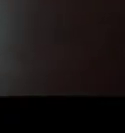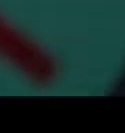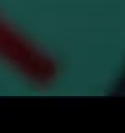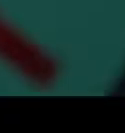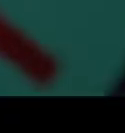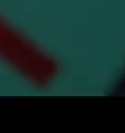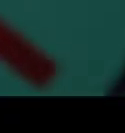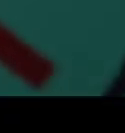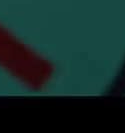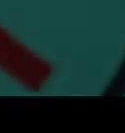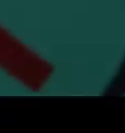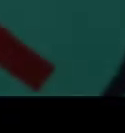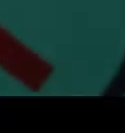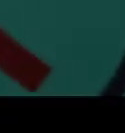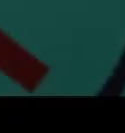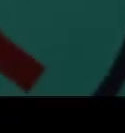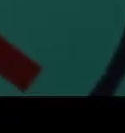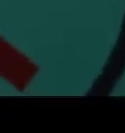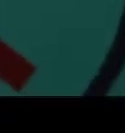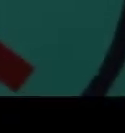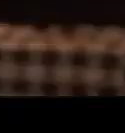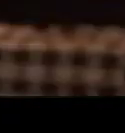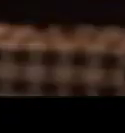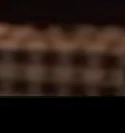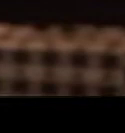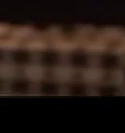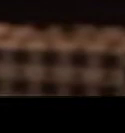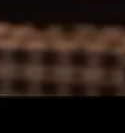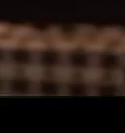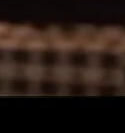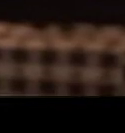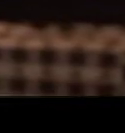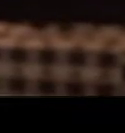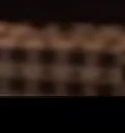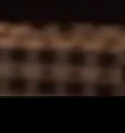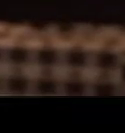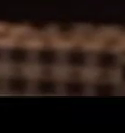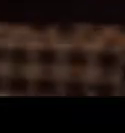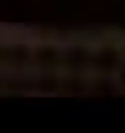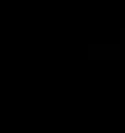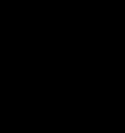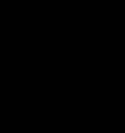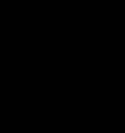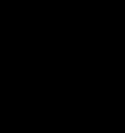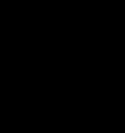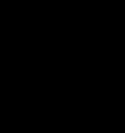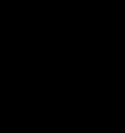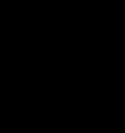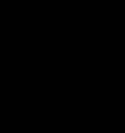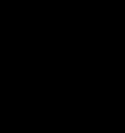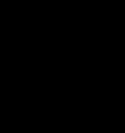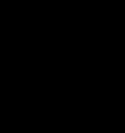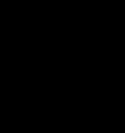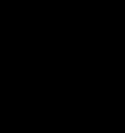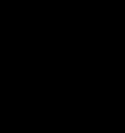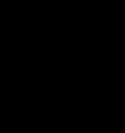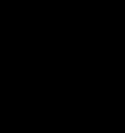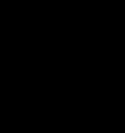No podíamos seguir en eso, que ya había perdido yo hogar, ya había perdido todo, habíamos vendido los instrumentos.